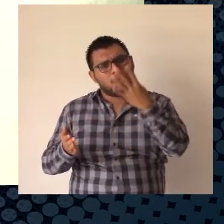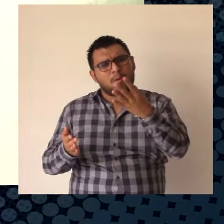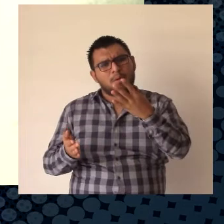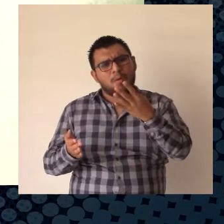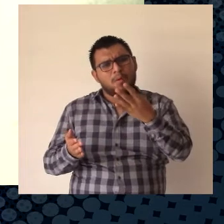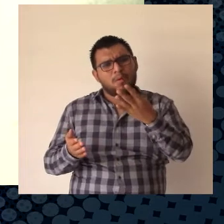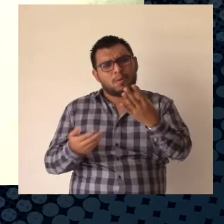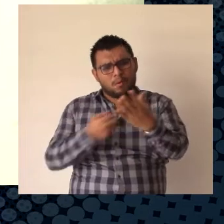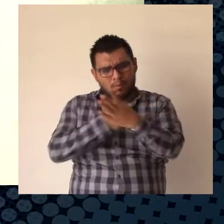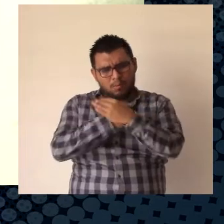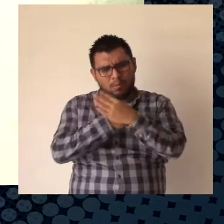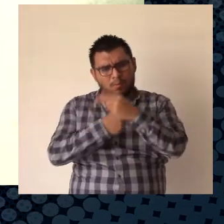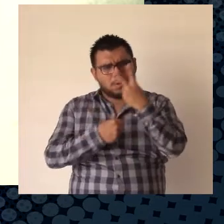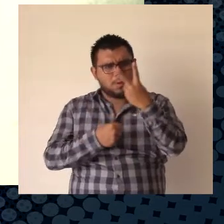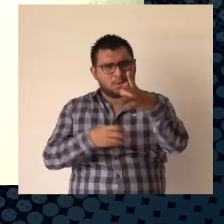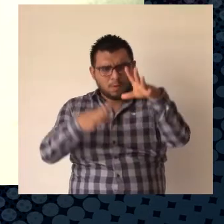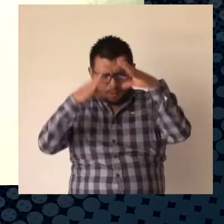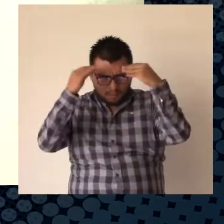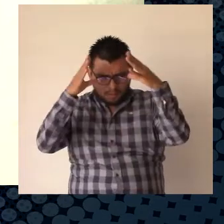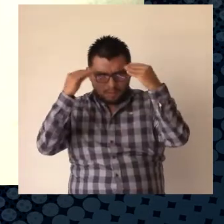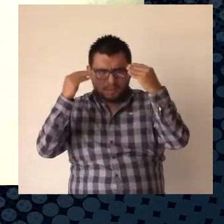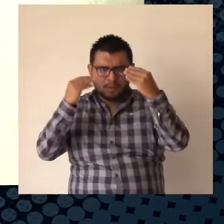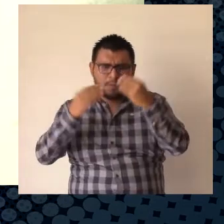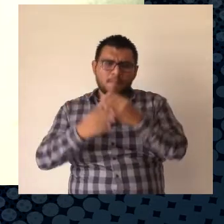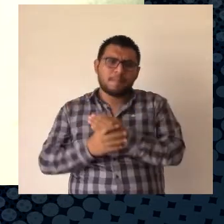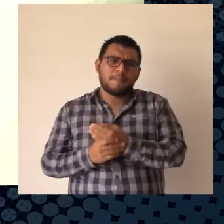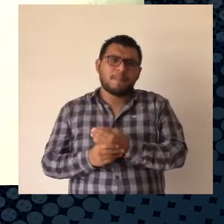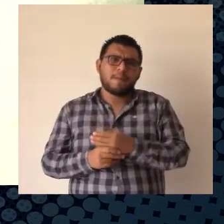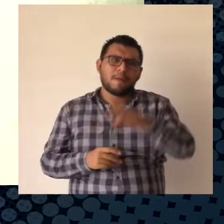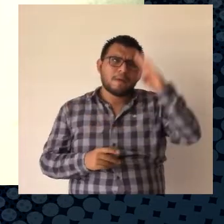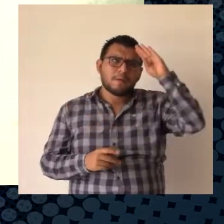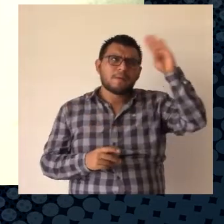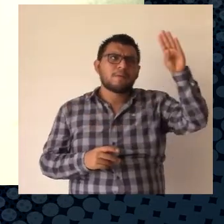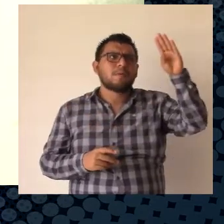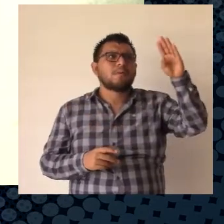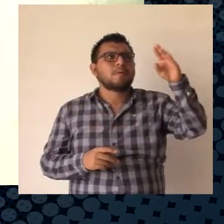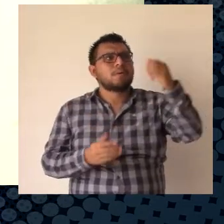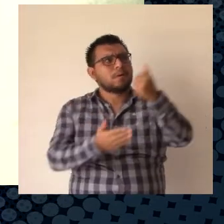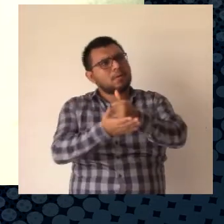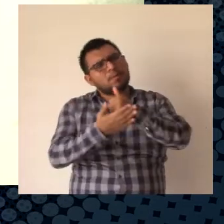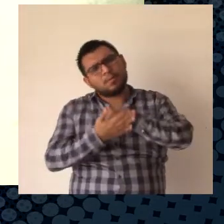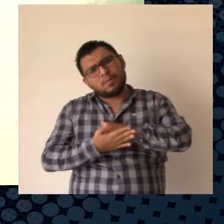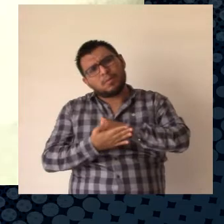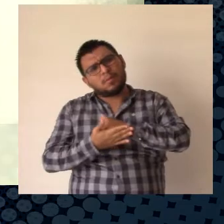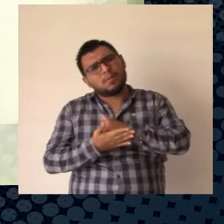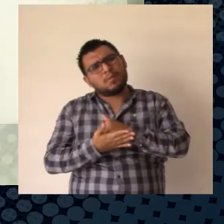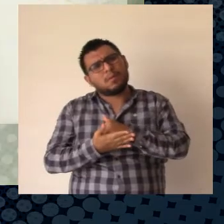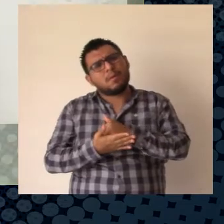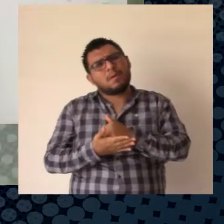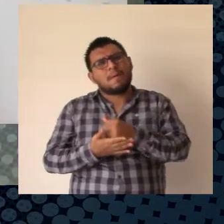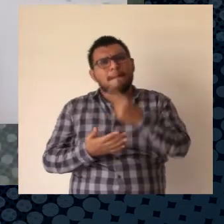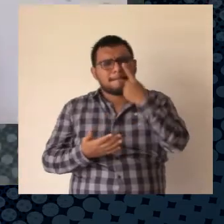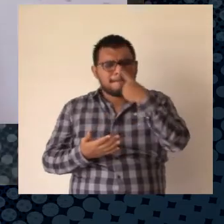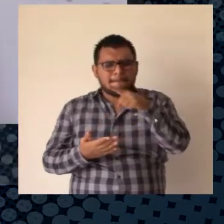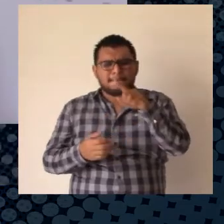dejan estas dos lecciones. Señor, que nos ayude para no